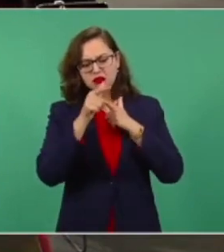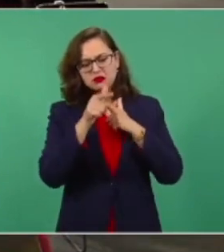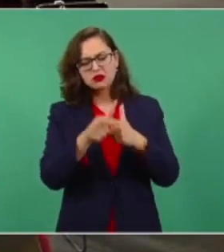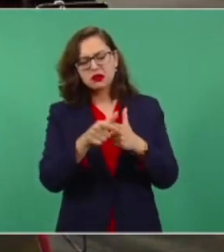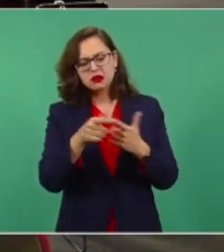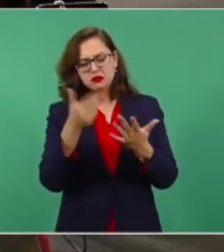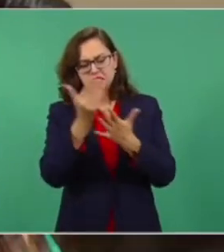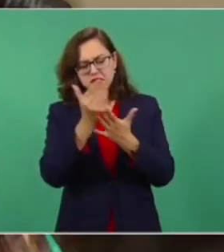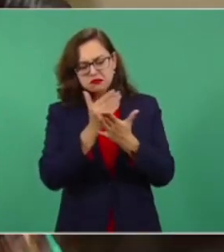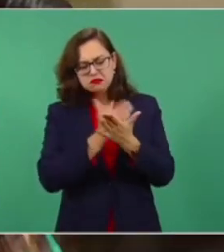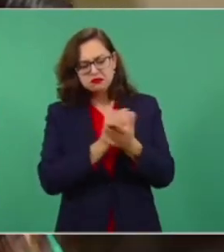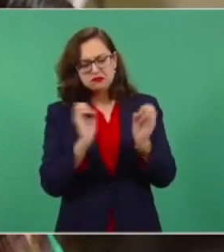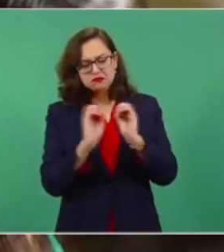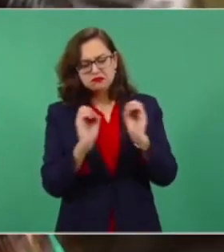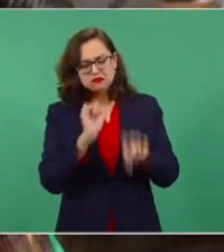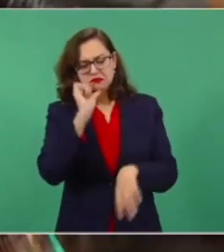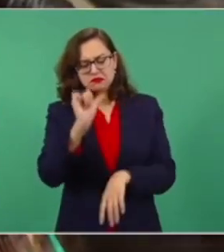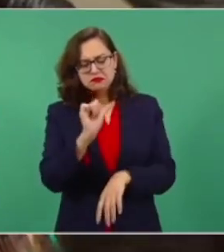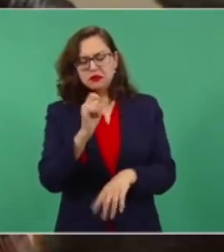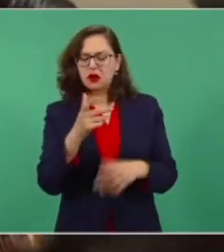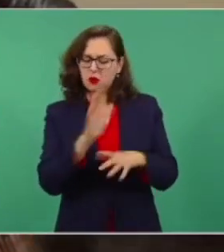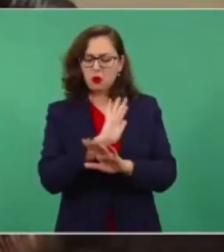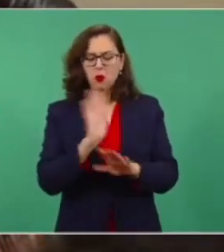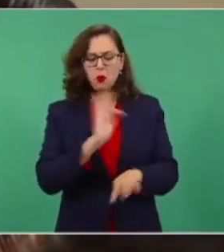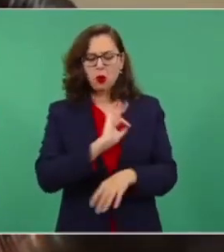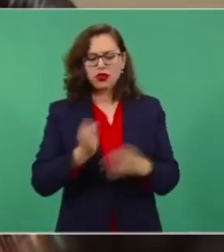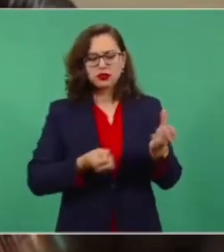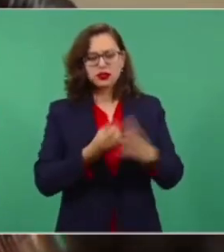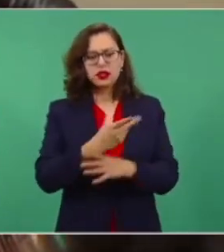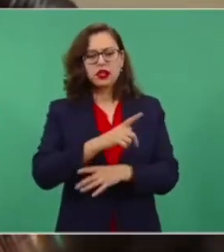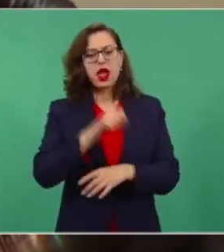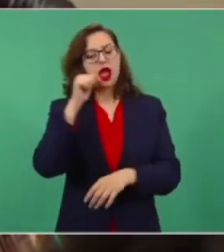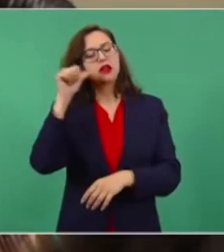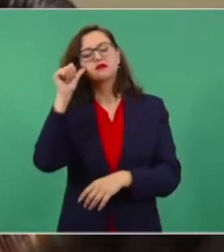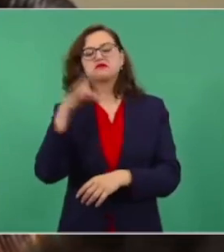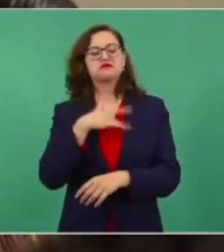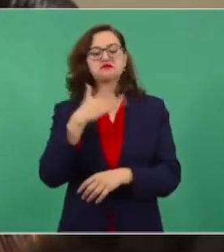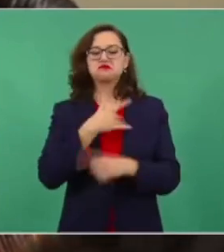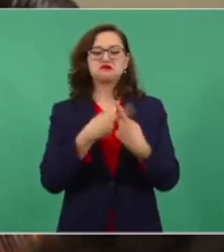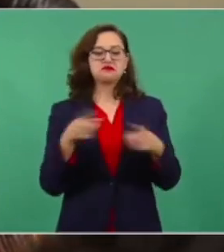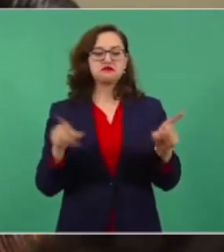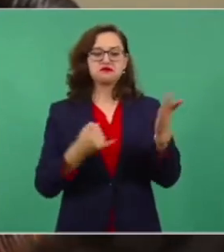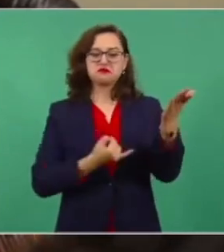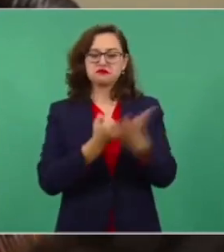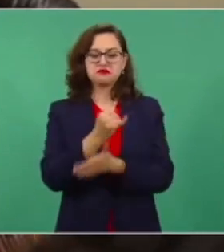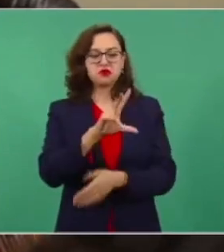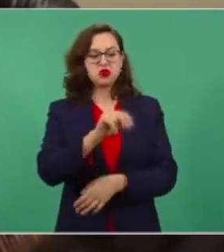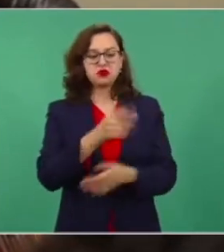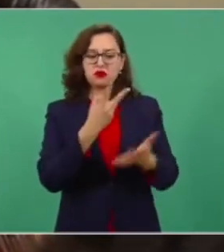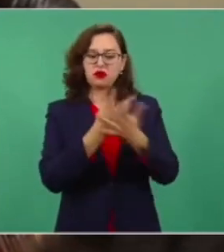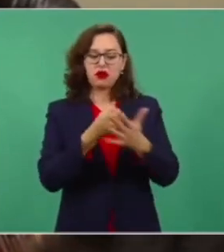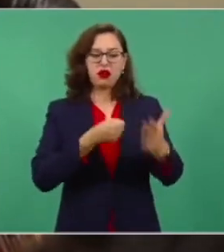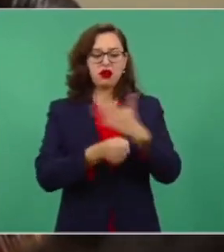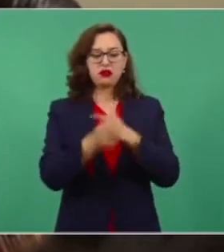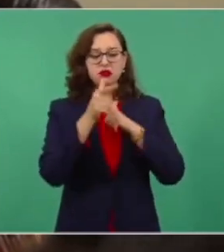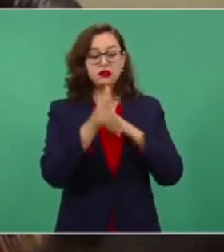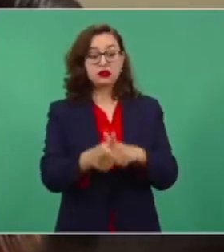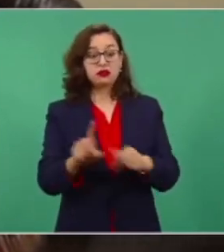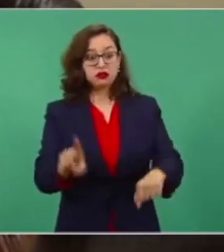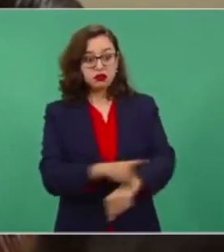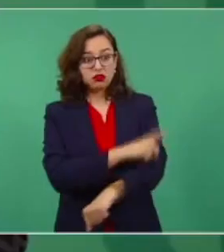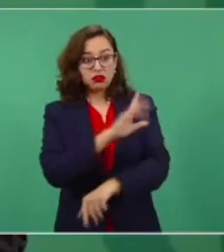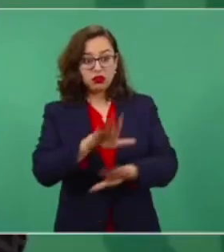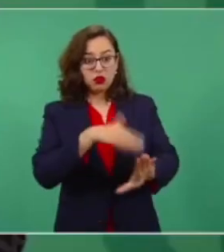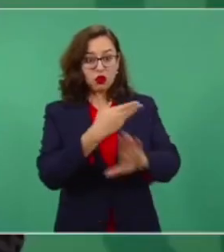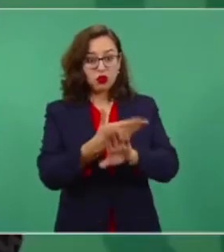en prisión preventiva. El día de ayer dice que sí. Entonces quisiera saber su opinión al respecto. respecto, presidente? ¿Considera que sí existe alguna venganza en contra de esta